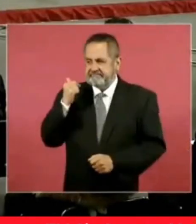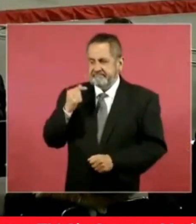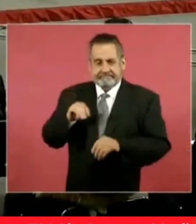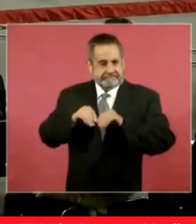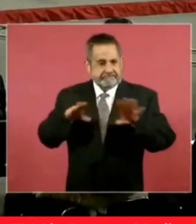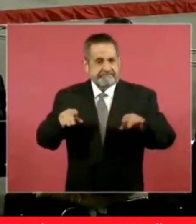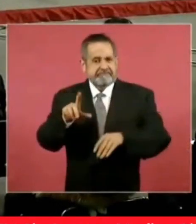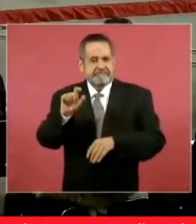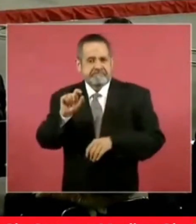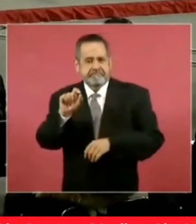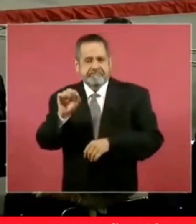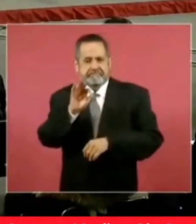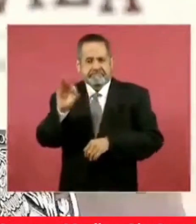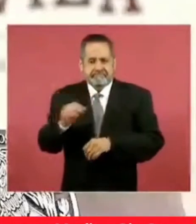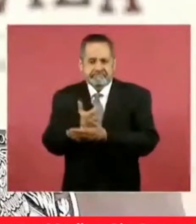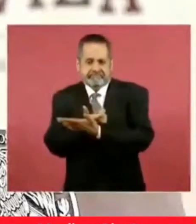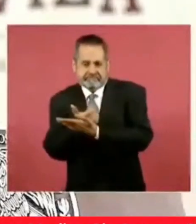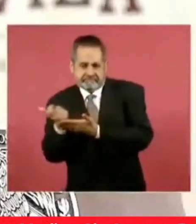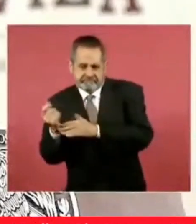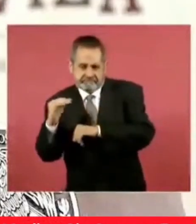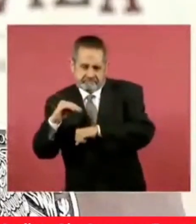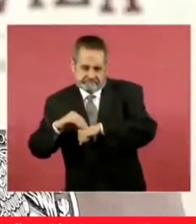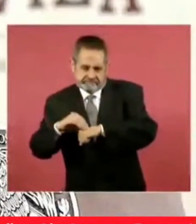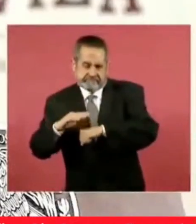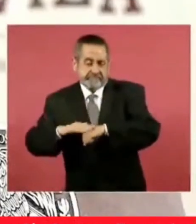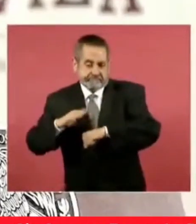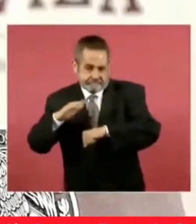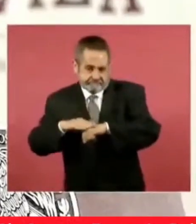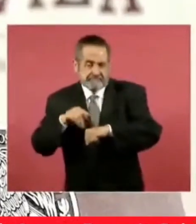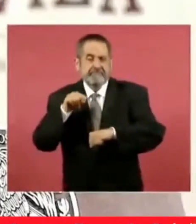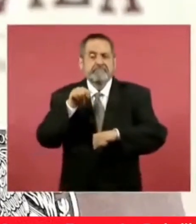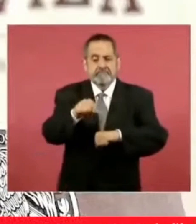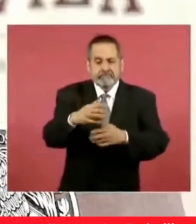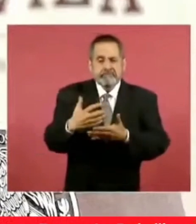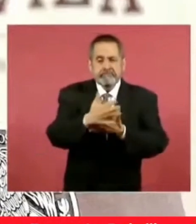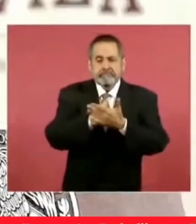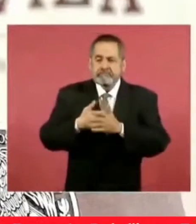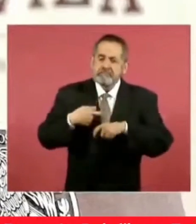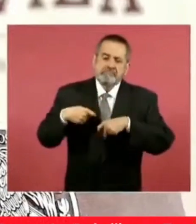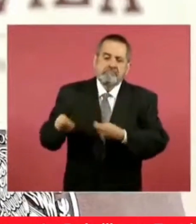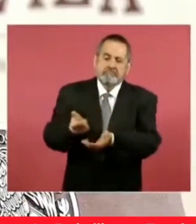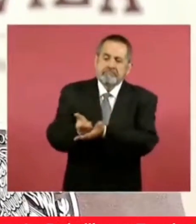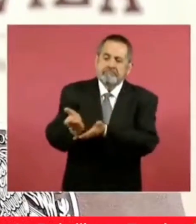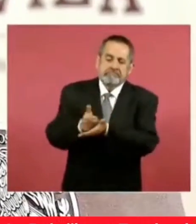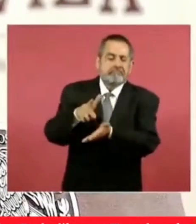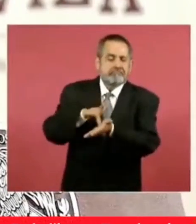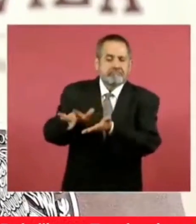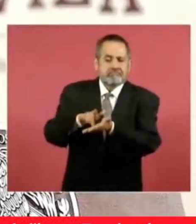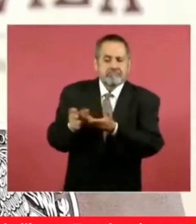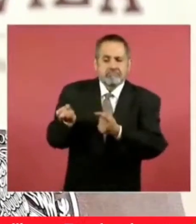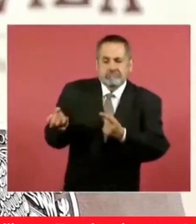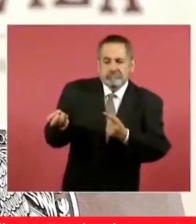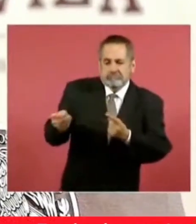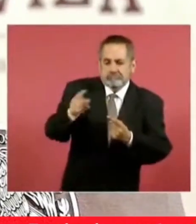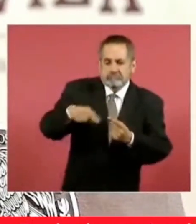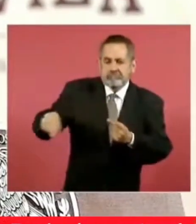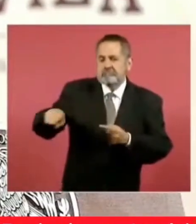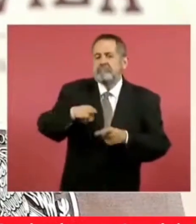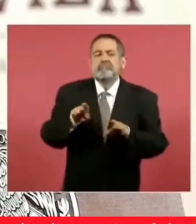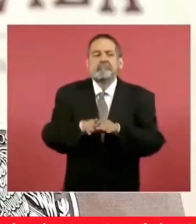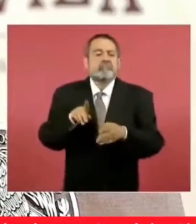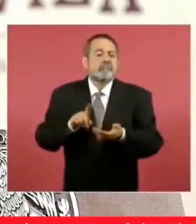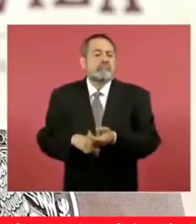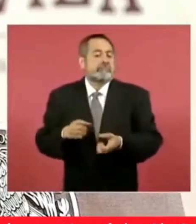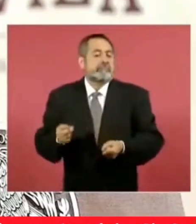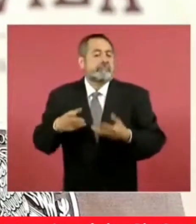del 20% del salario mínimo, el monto del apoyo económico que será otorgado a las y los jóvenes beneficiarios